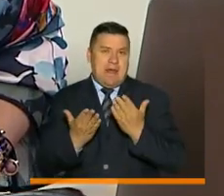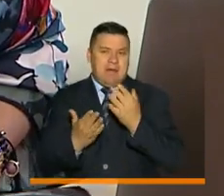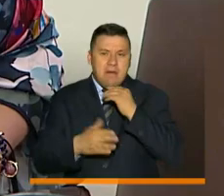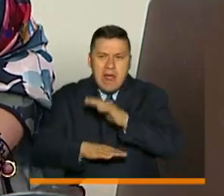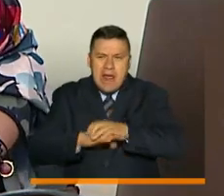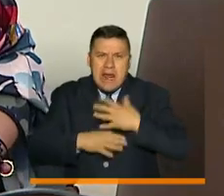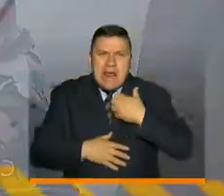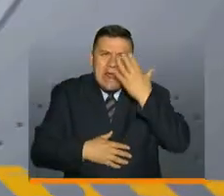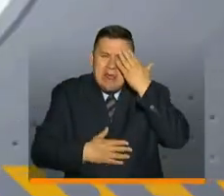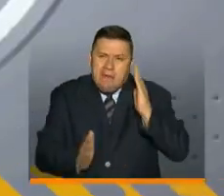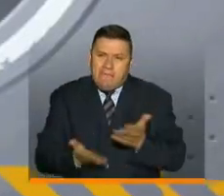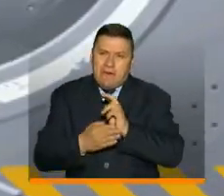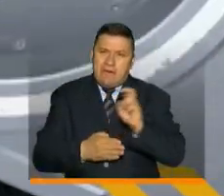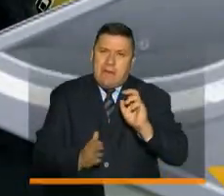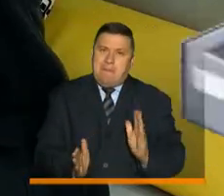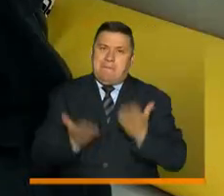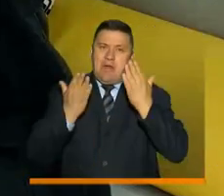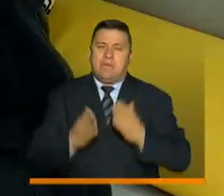en inglés.